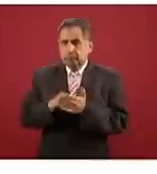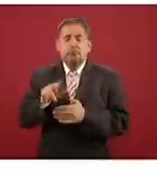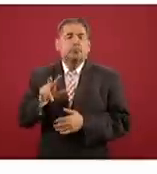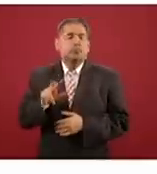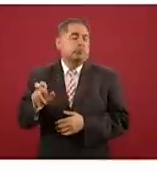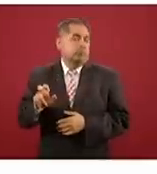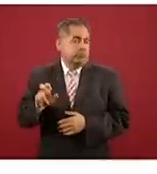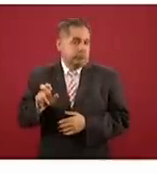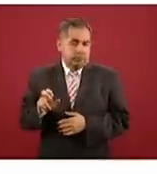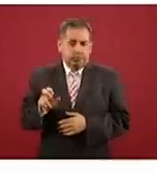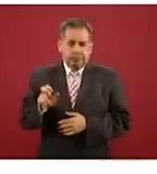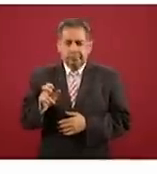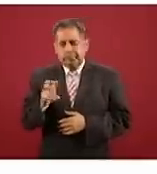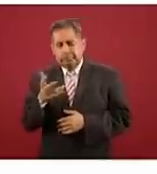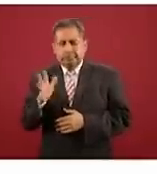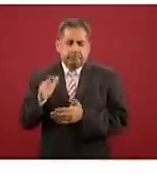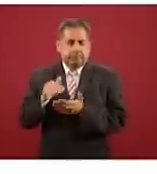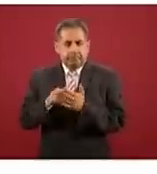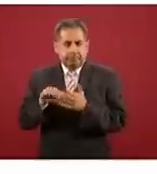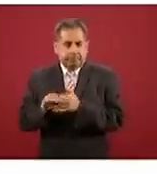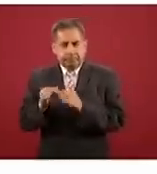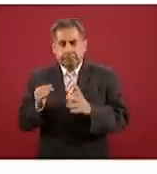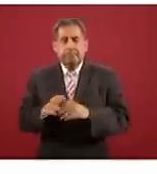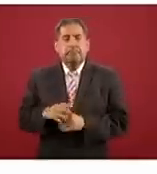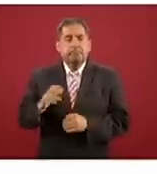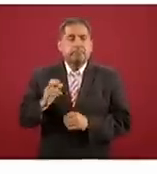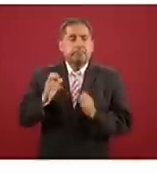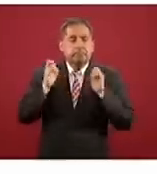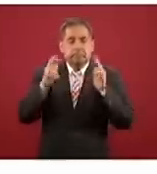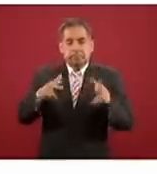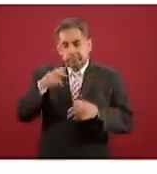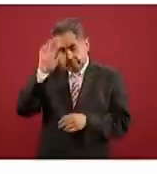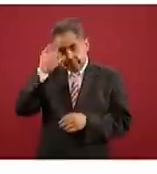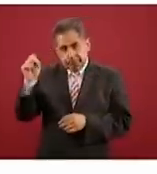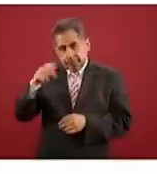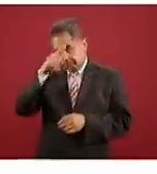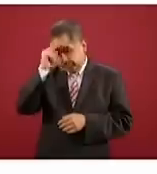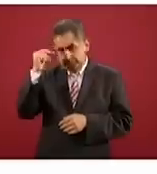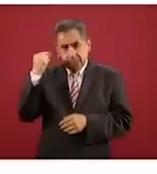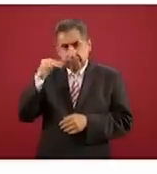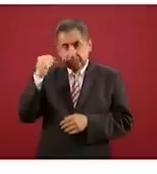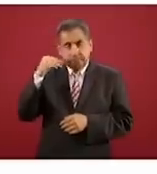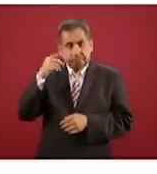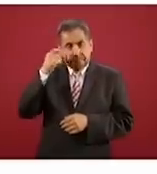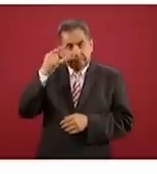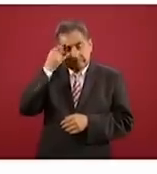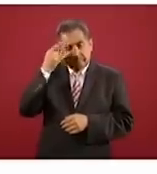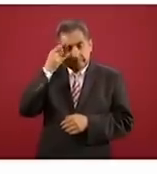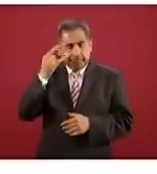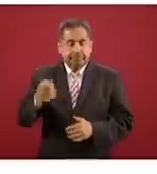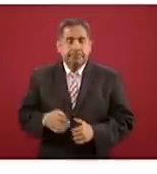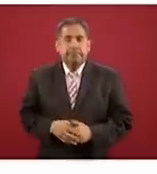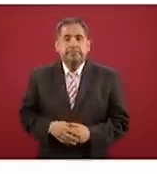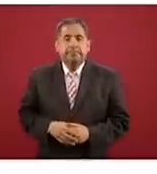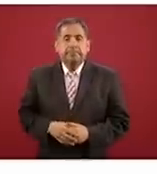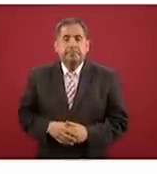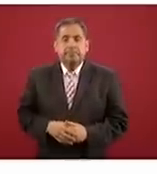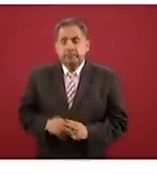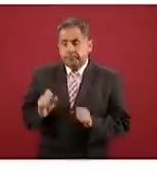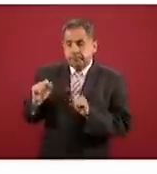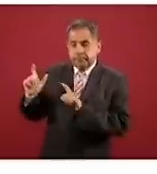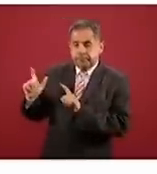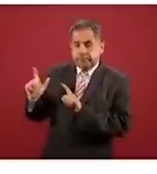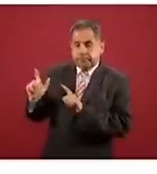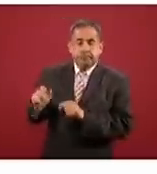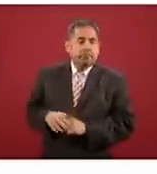9,800, 10,000 pesos, Chiapas, Morelos, Nayarit, Michoacán y Campeche. Adelante.